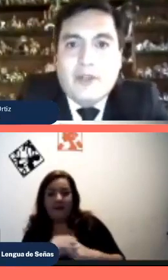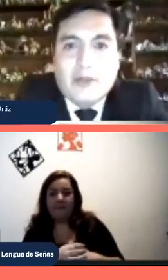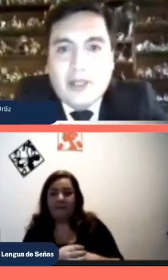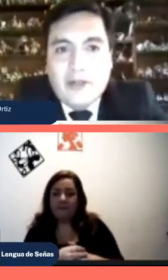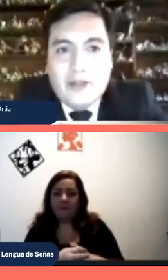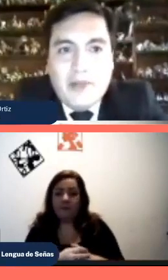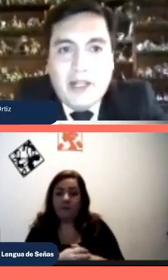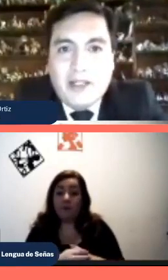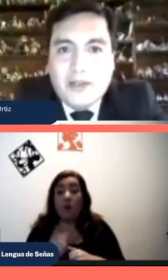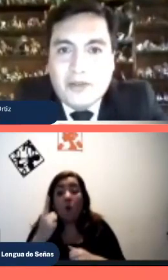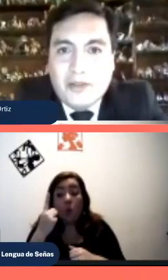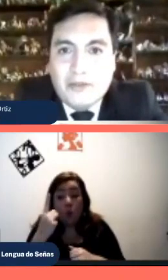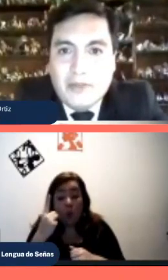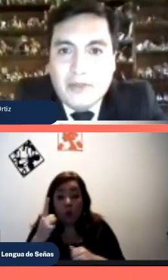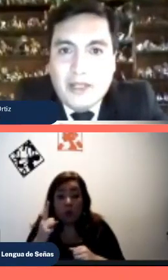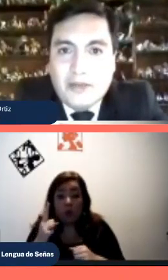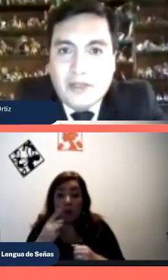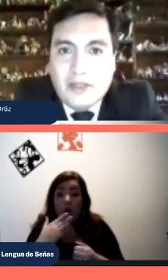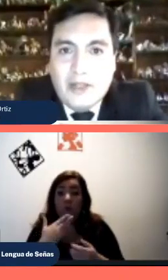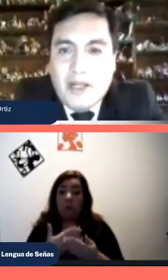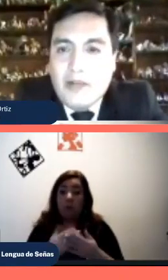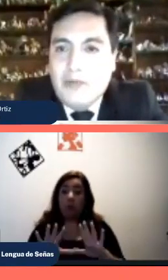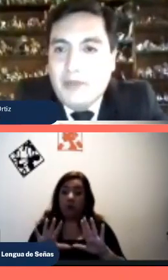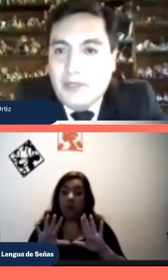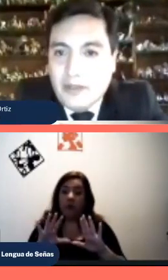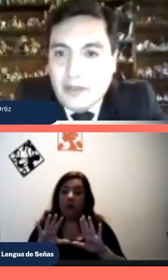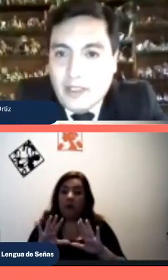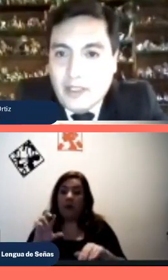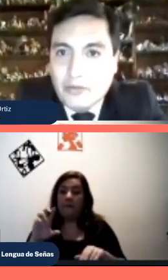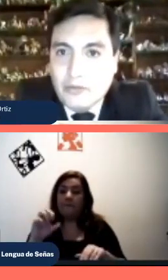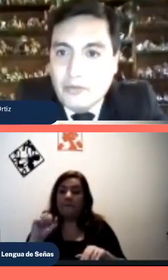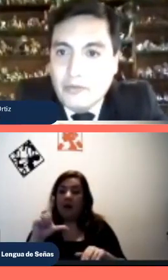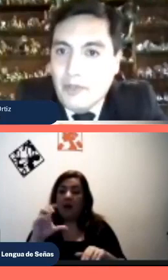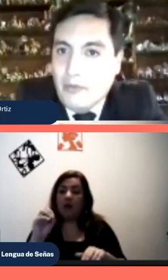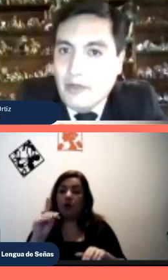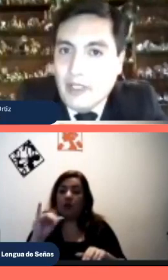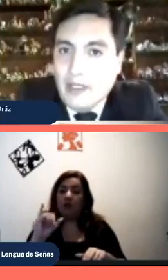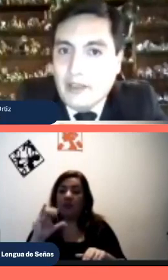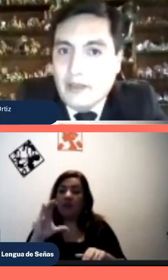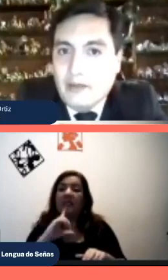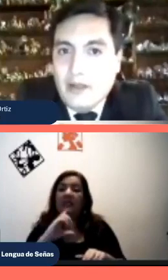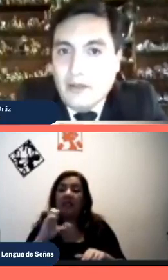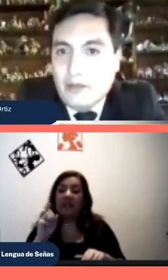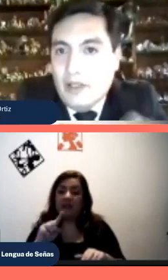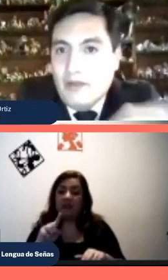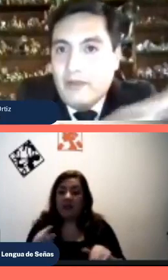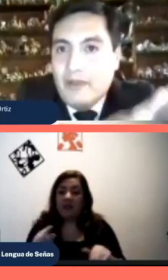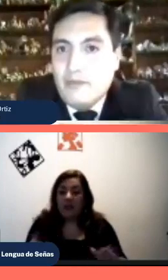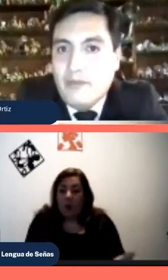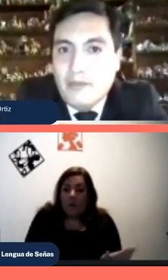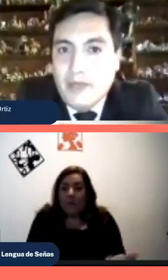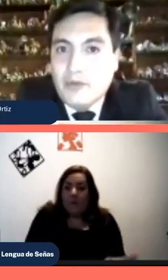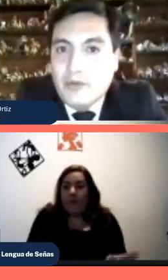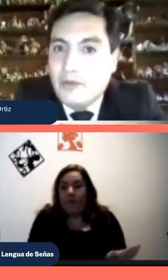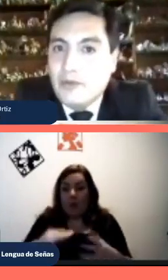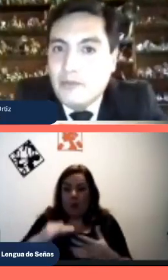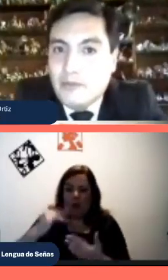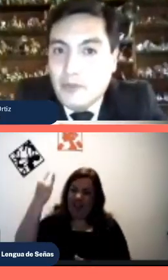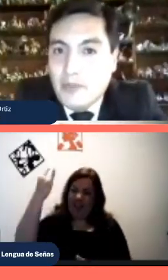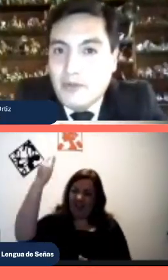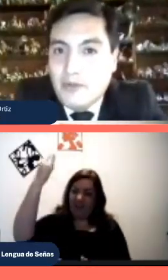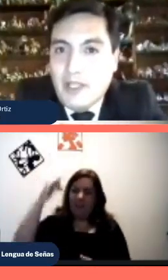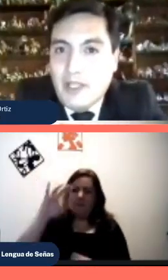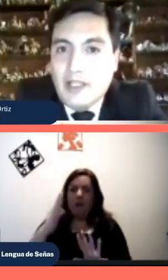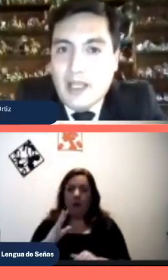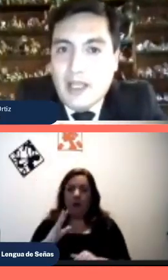Uno de los que nos llama la atención es el Paleodictes, que es un pingüino gigante. Si ustedes ven, mide unos